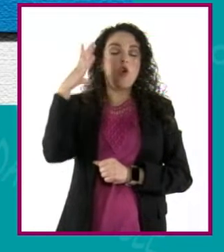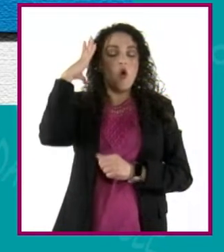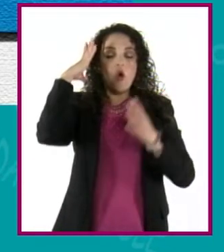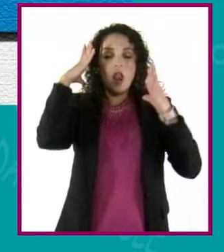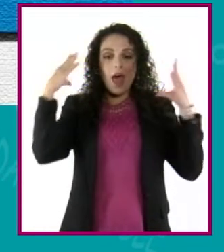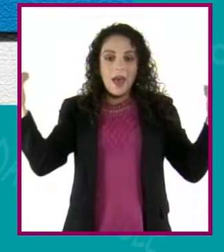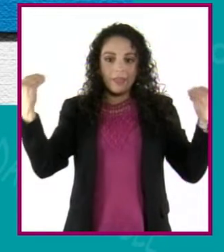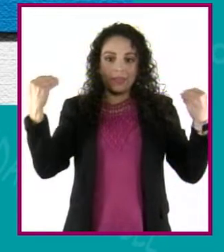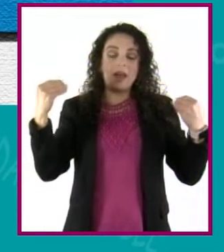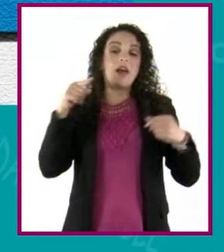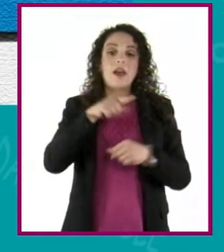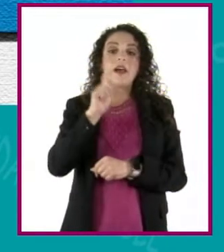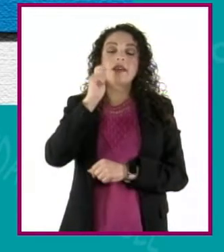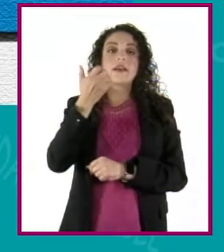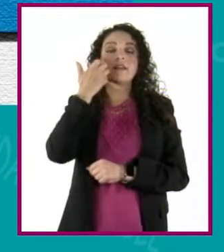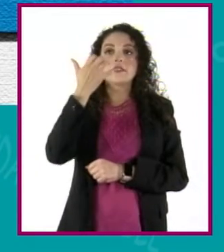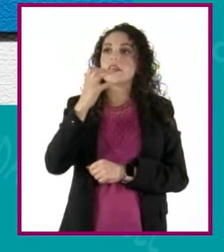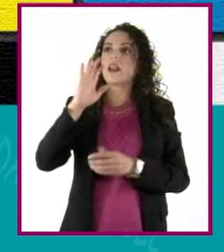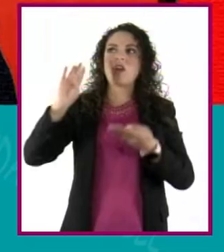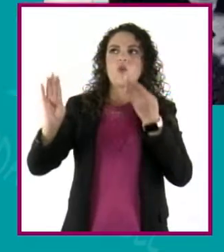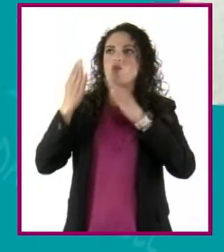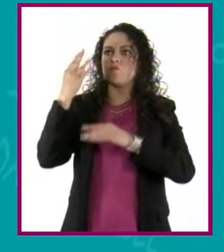unos valores y una estética universal.